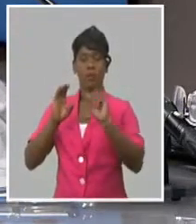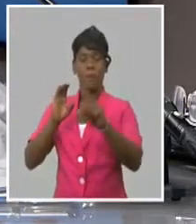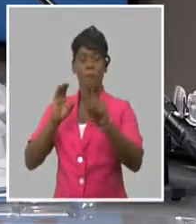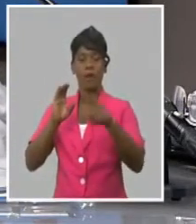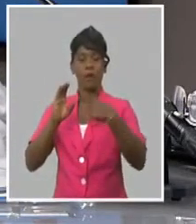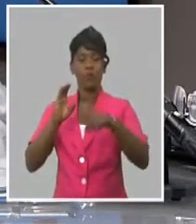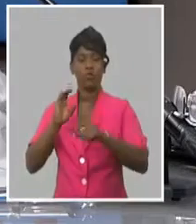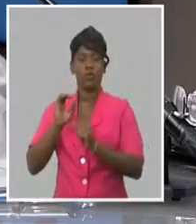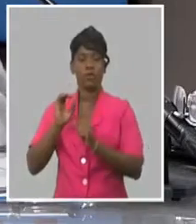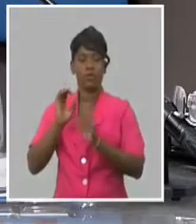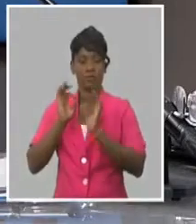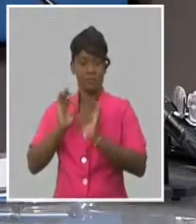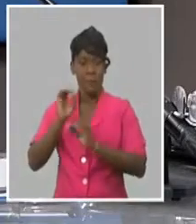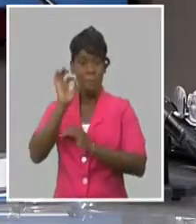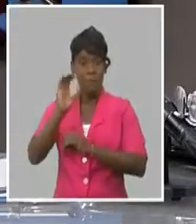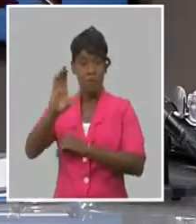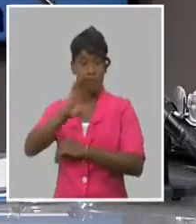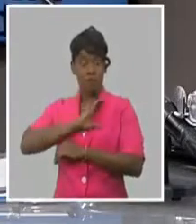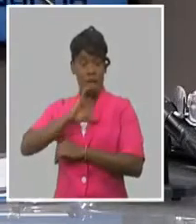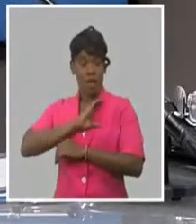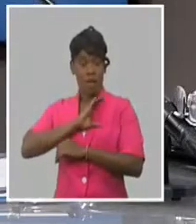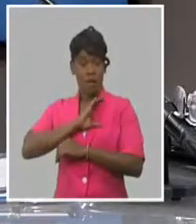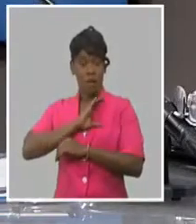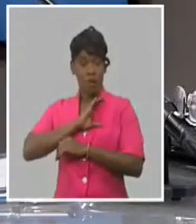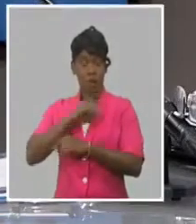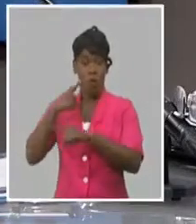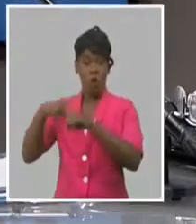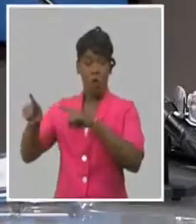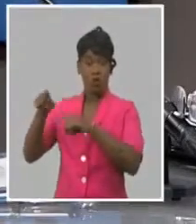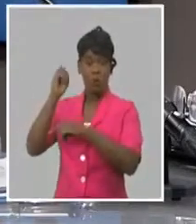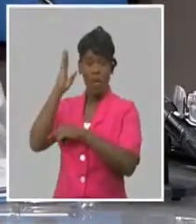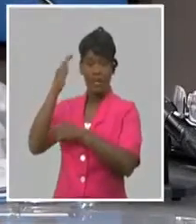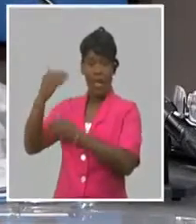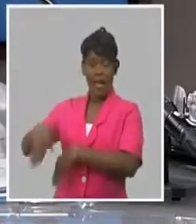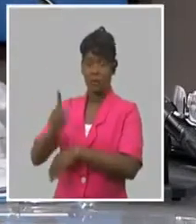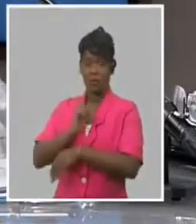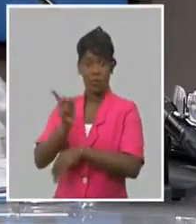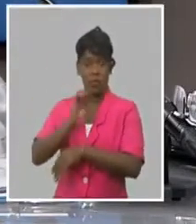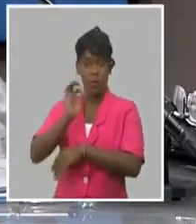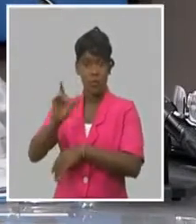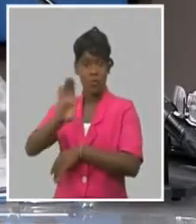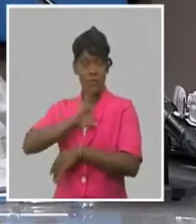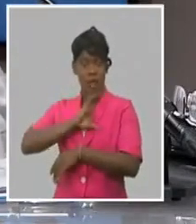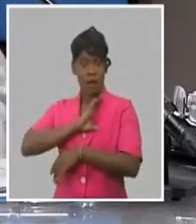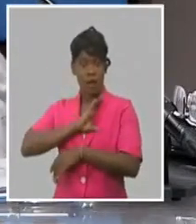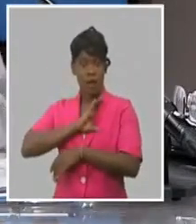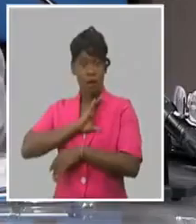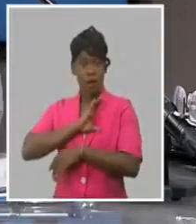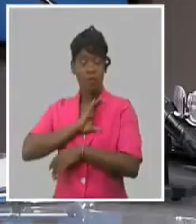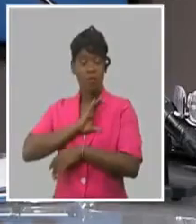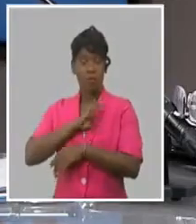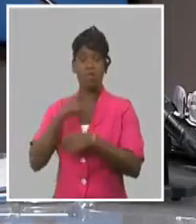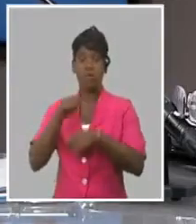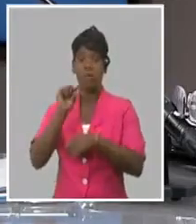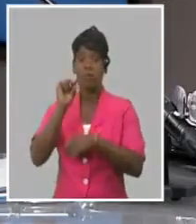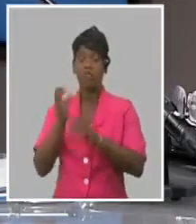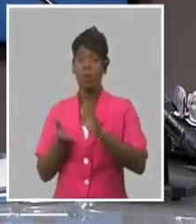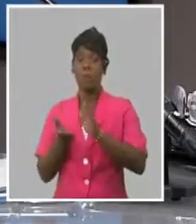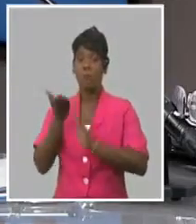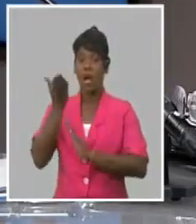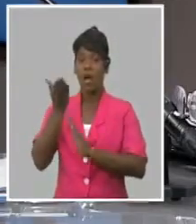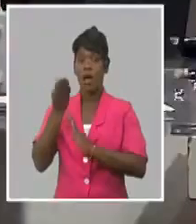ahí está el consumo del obrero y la familia. Entonces, el salario mínimo siempre tiene que ser un poco más grande que la